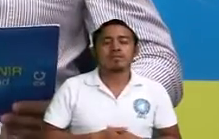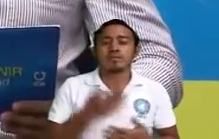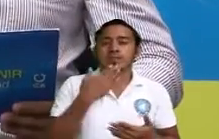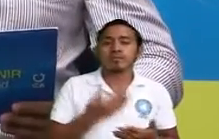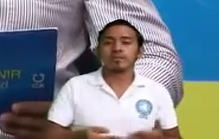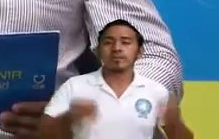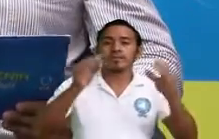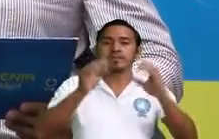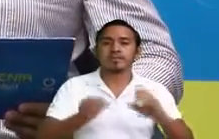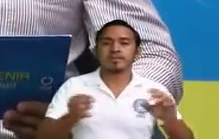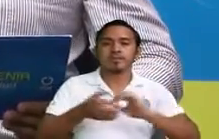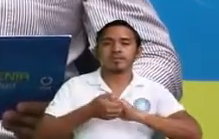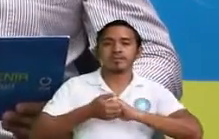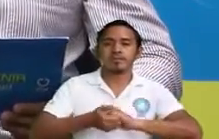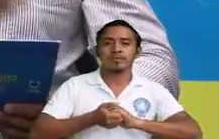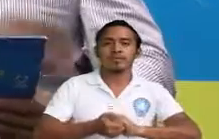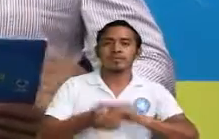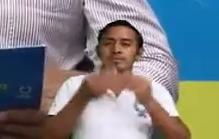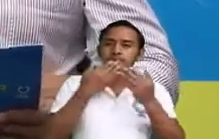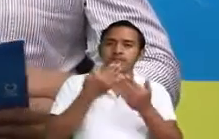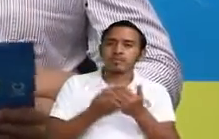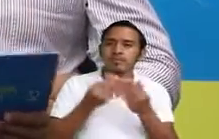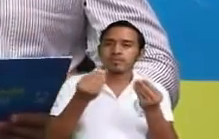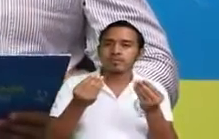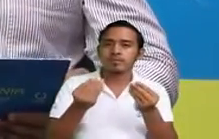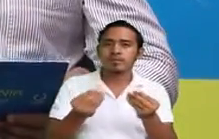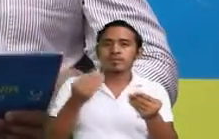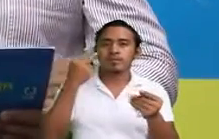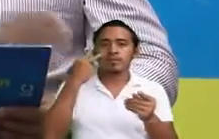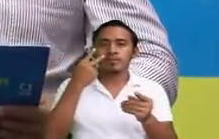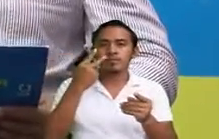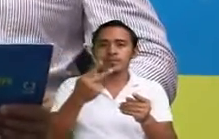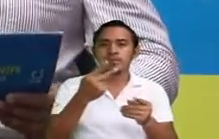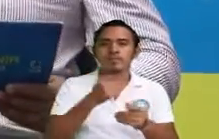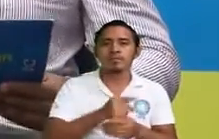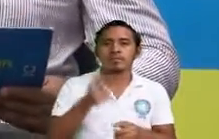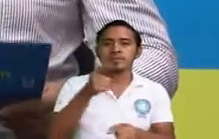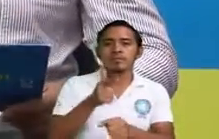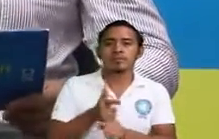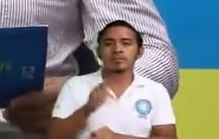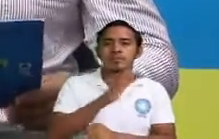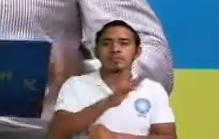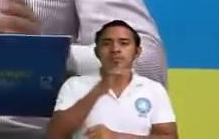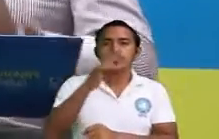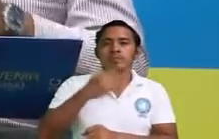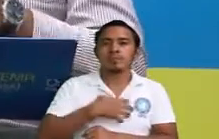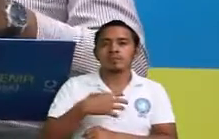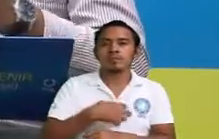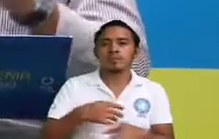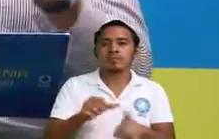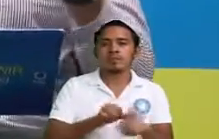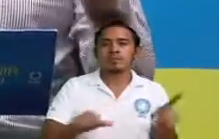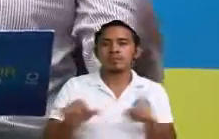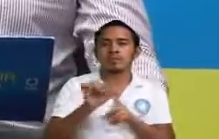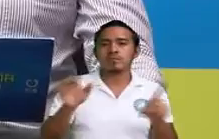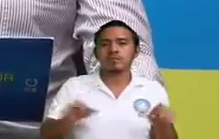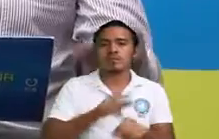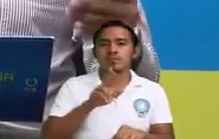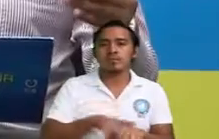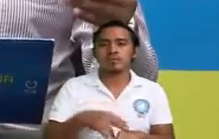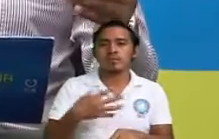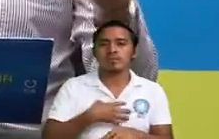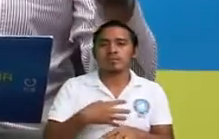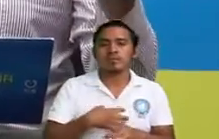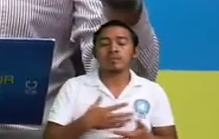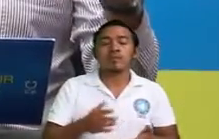Muy buenas tardes, amigos televidentes. Muchas gracias por su fiel sintonía al canal 98, el canal parlamentario, el canal de la